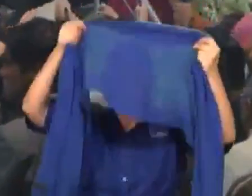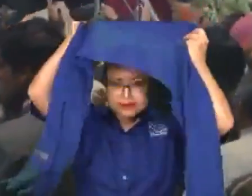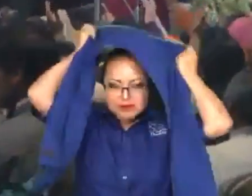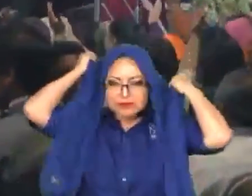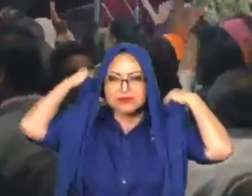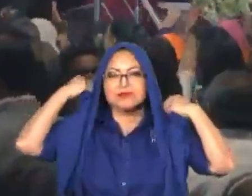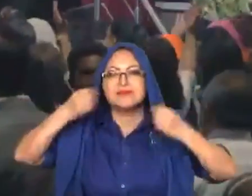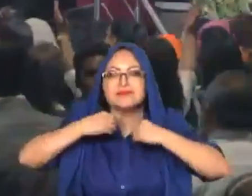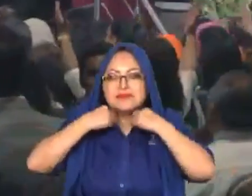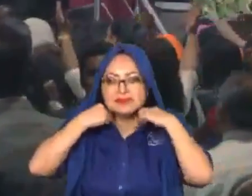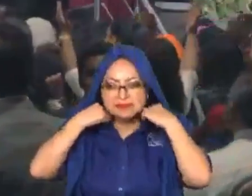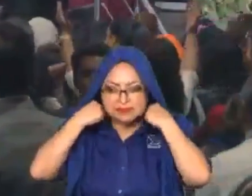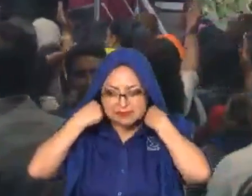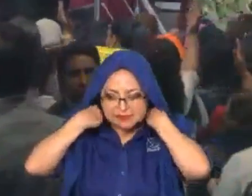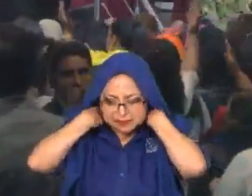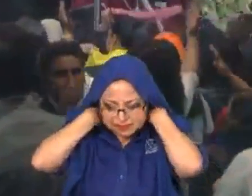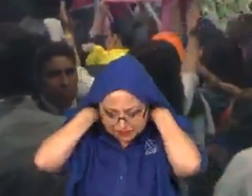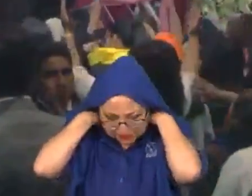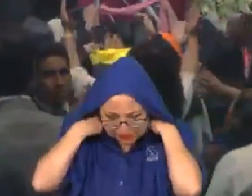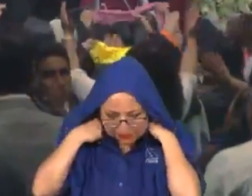bendecirte, Rey,